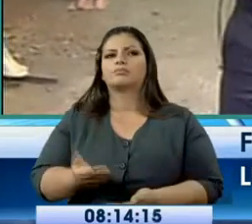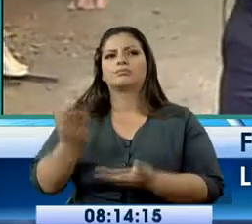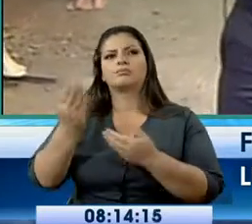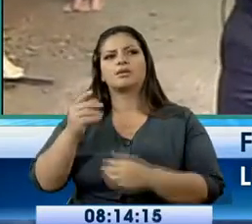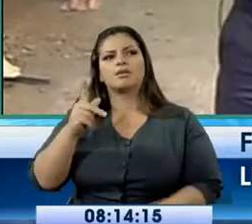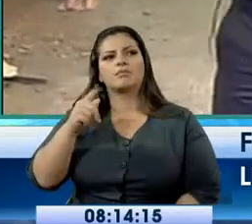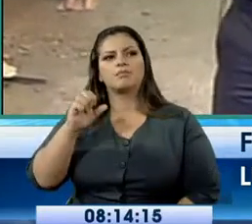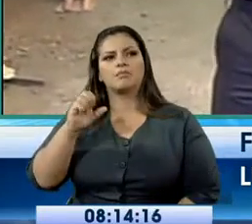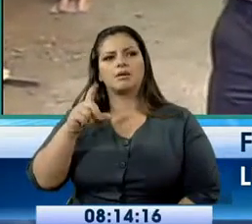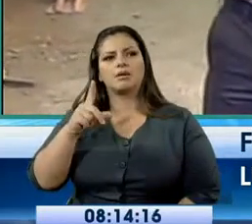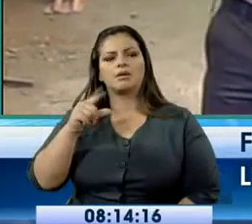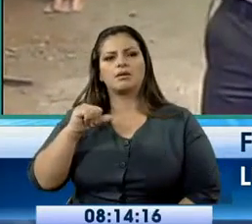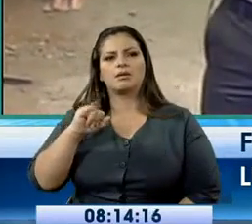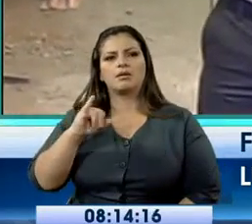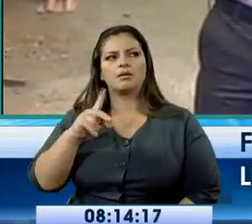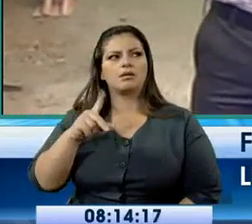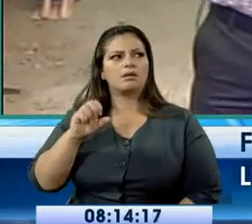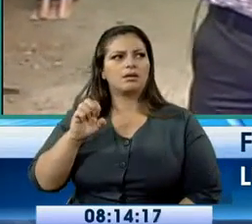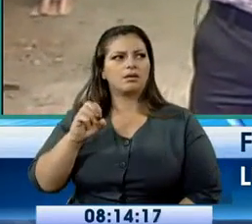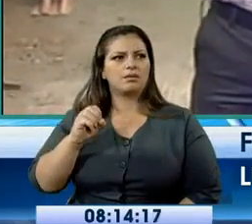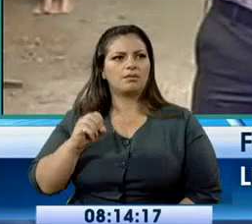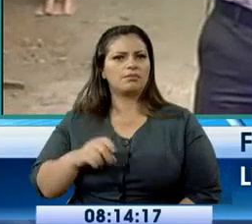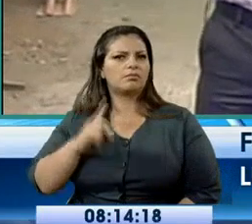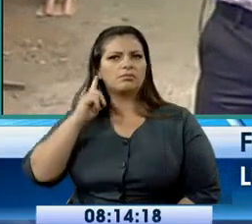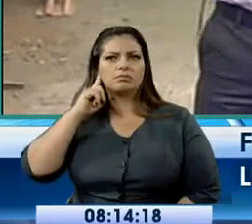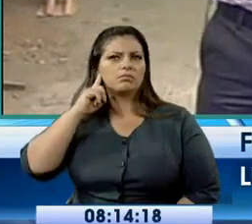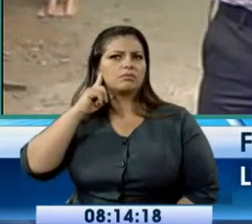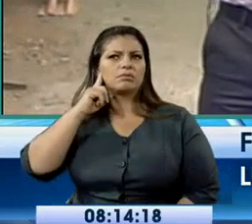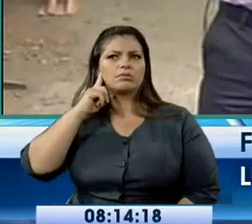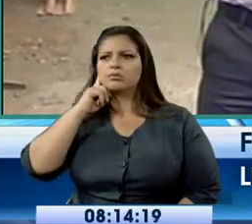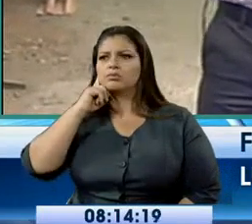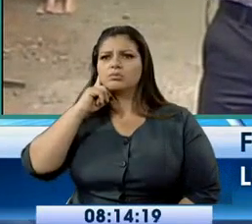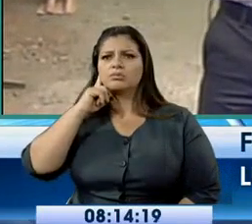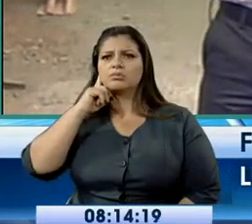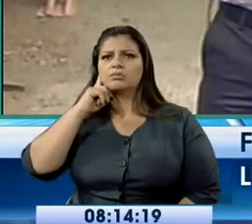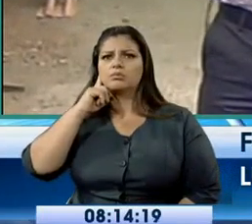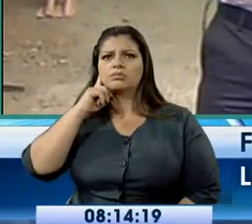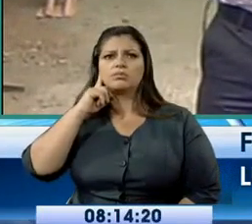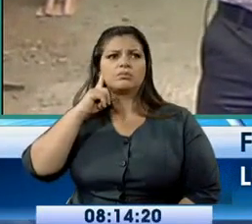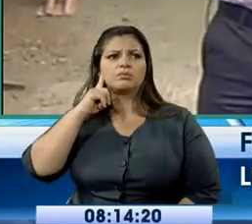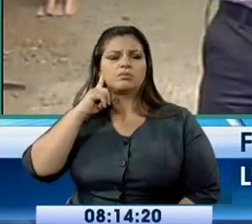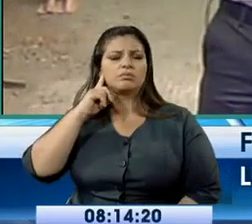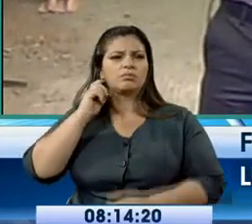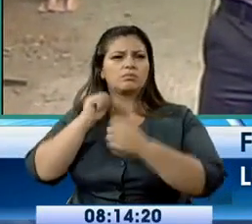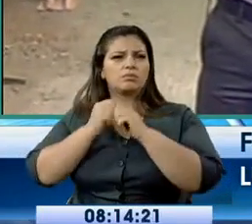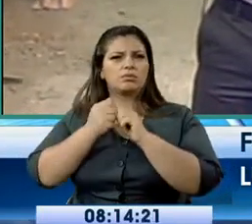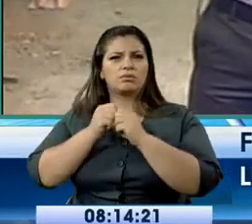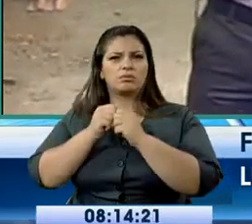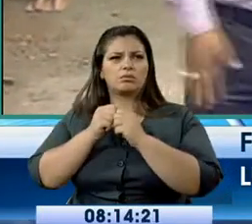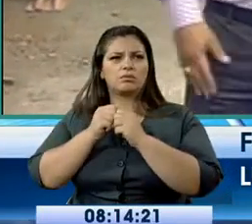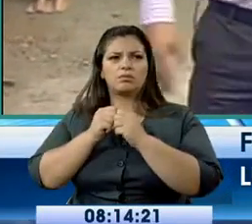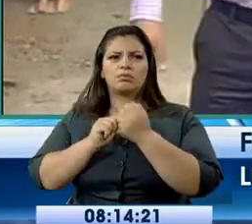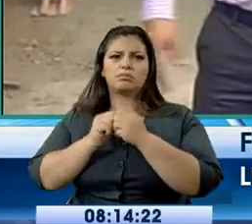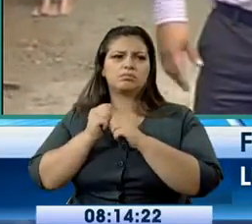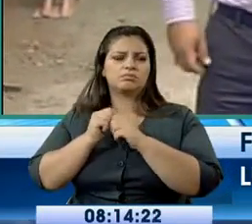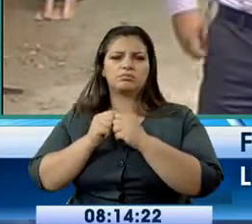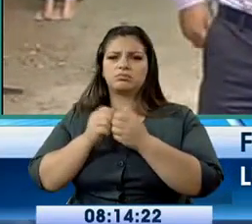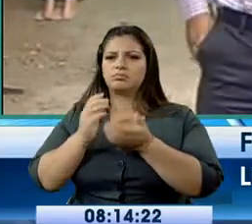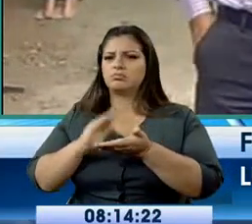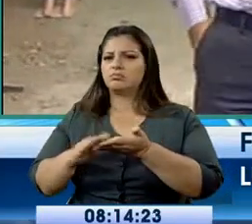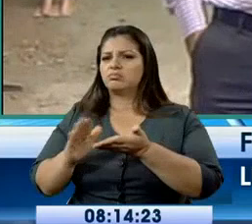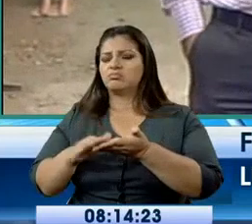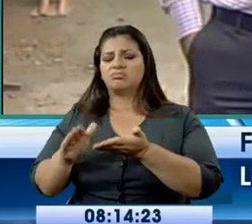Enrique, vienen de Pelileo. No tiene retorno. Ah, ok. Sí, no tengo monitor, ya. No sé si estoy al aire o